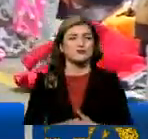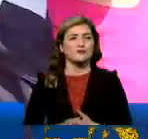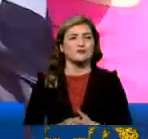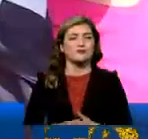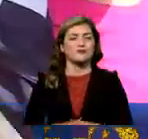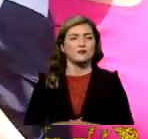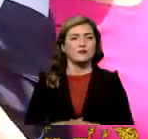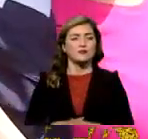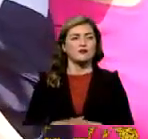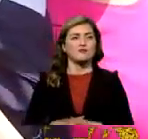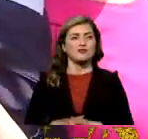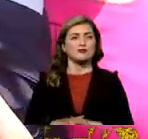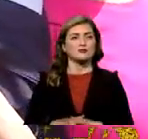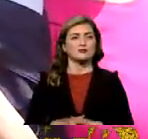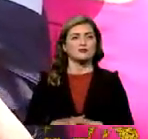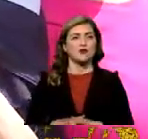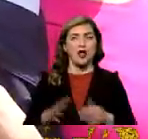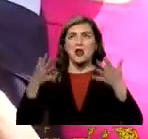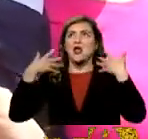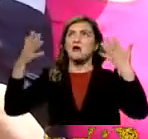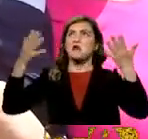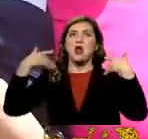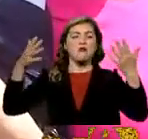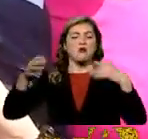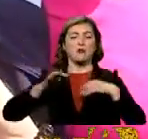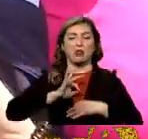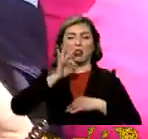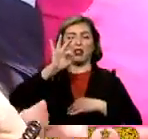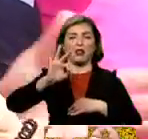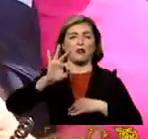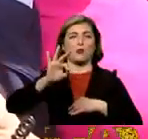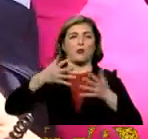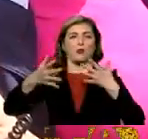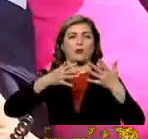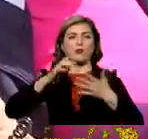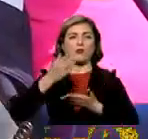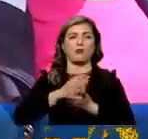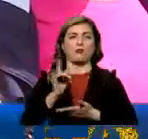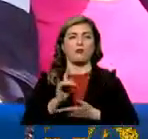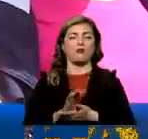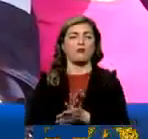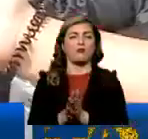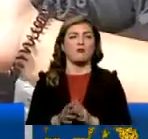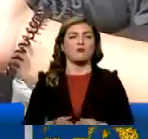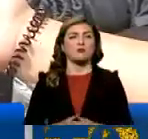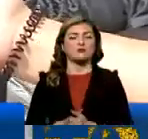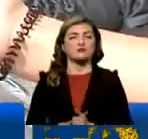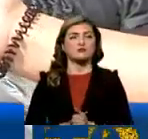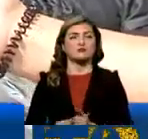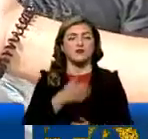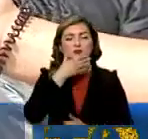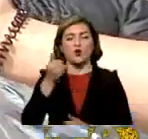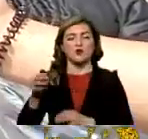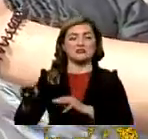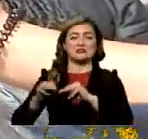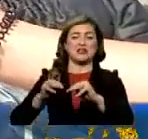artesanal. Es importante de todo que estamos al aire libre. Eso contribuye tal vez a que no se contagie uno con tanta facilidad. Está mejor porque en el